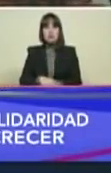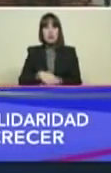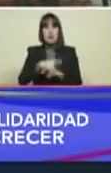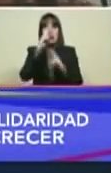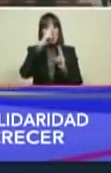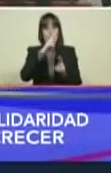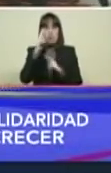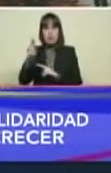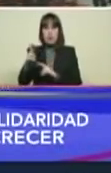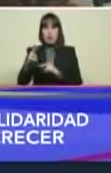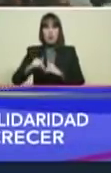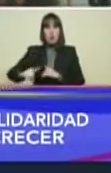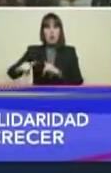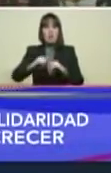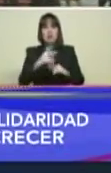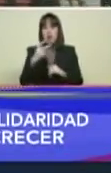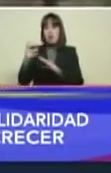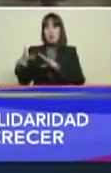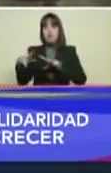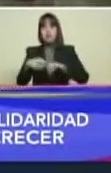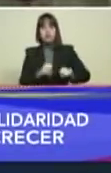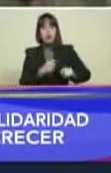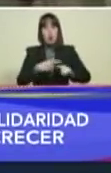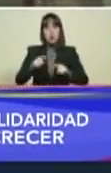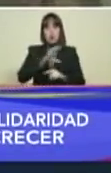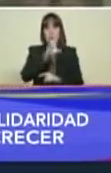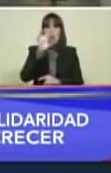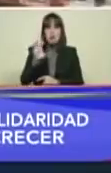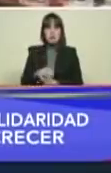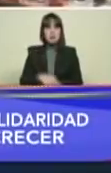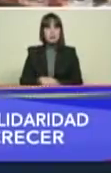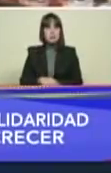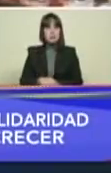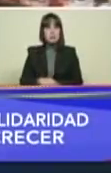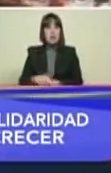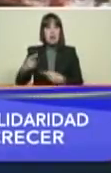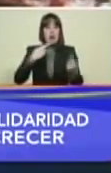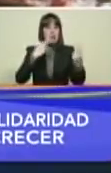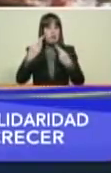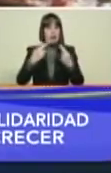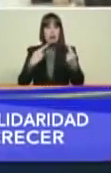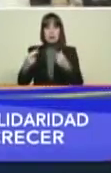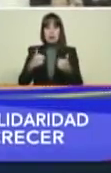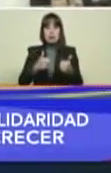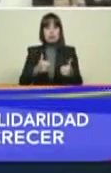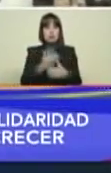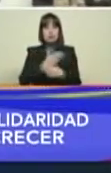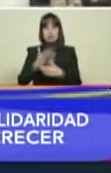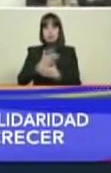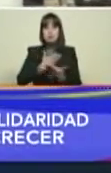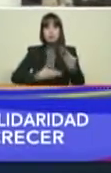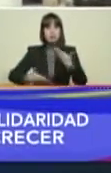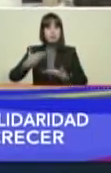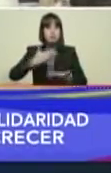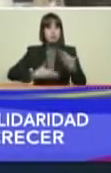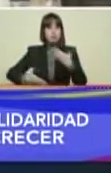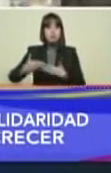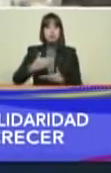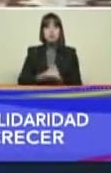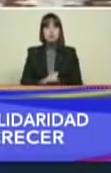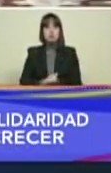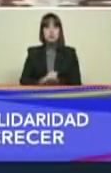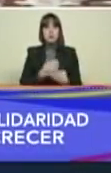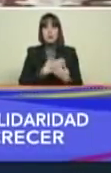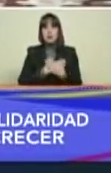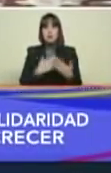de igualdad, de no intervencionismo, de relaciones de beneficio mutuo, de ganancia compartida, de cooperación, de